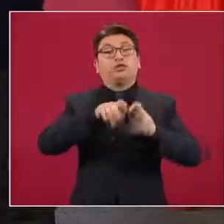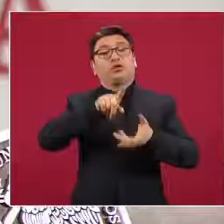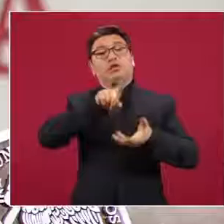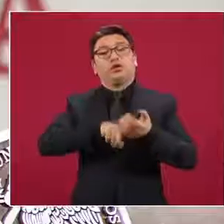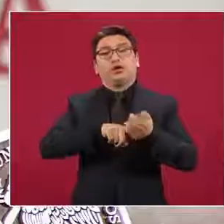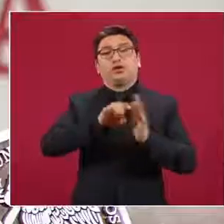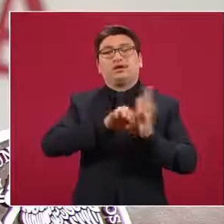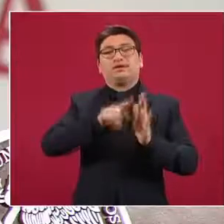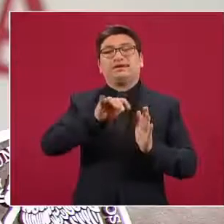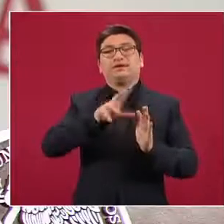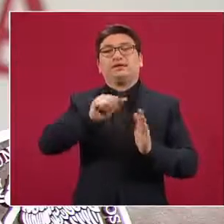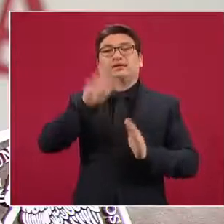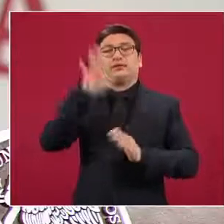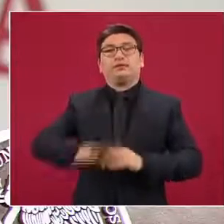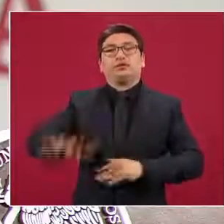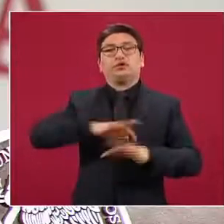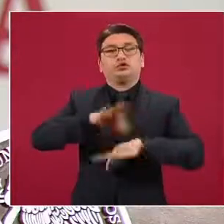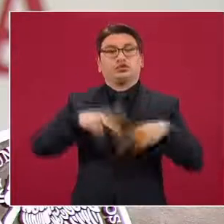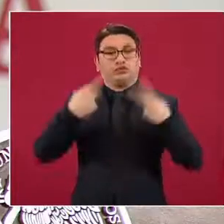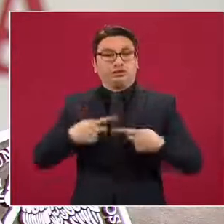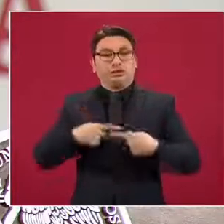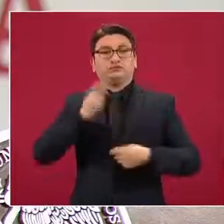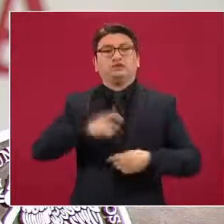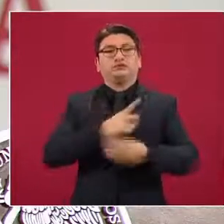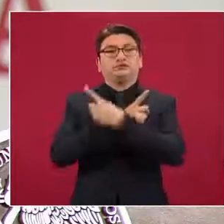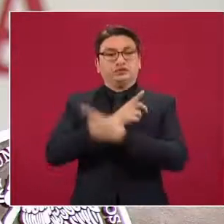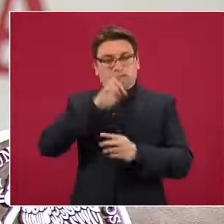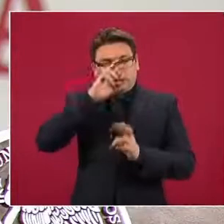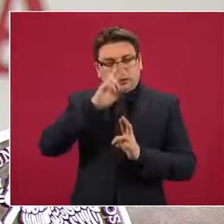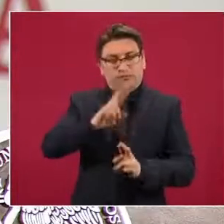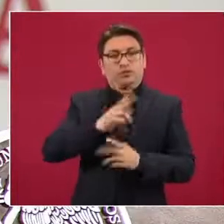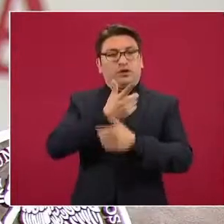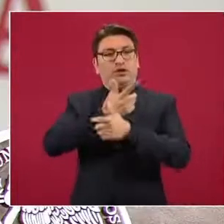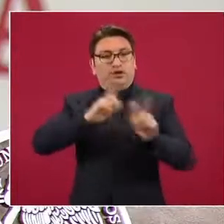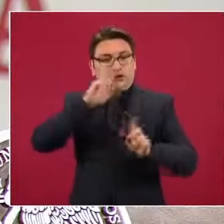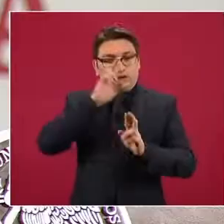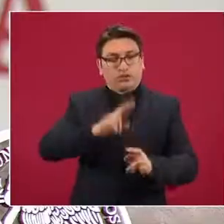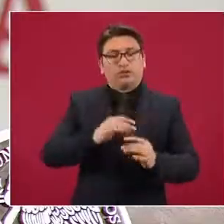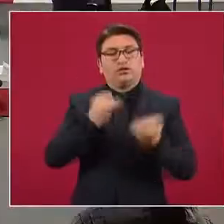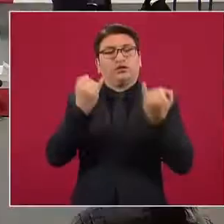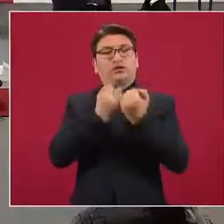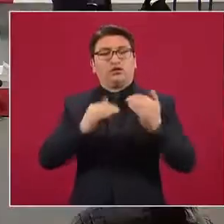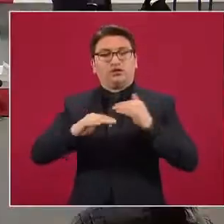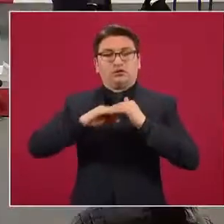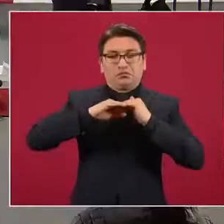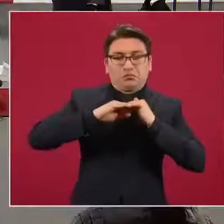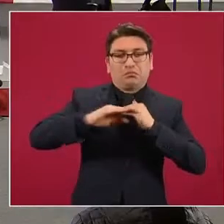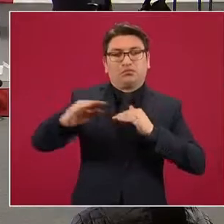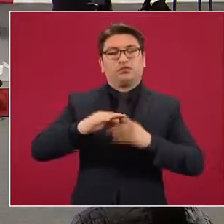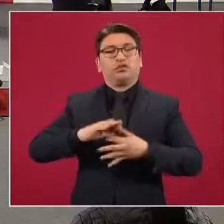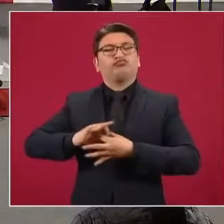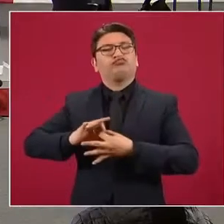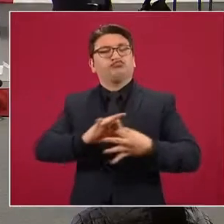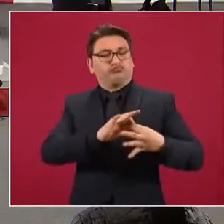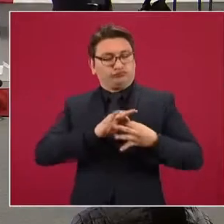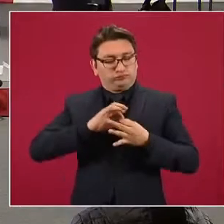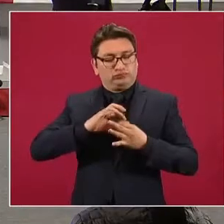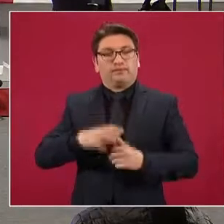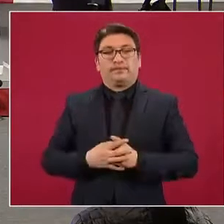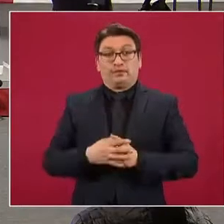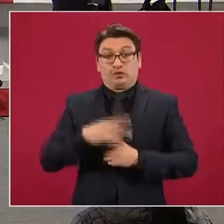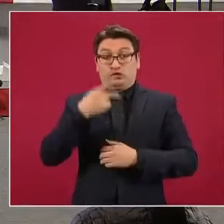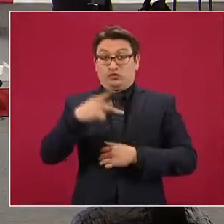resto de la sociedad: respeto a la dignidad, libertad, igualdad y fraternidad. Trata a los integrantes